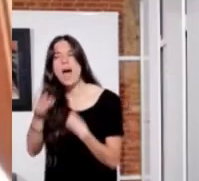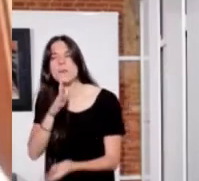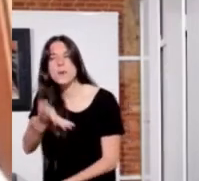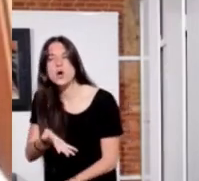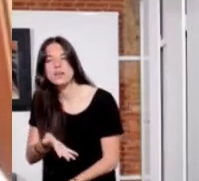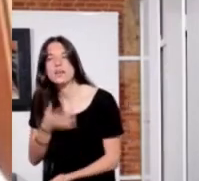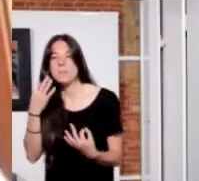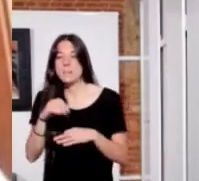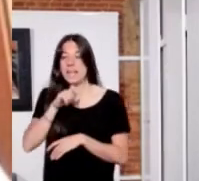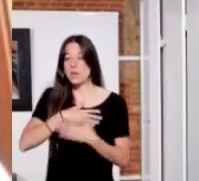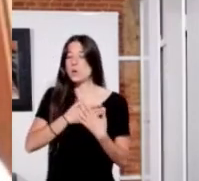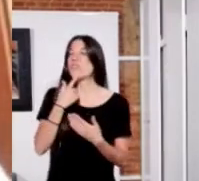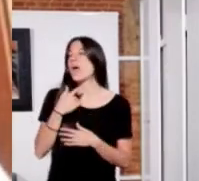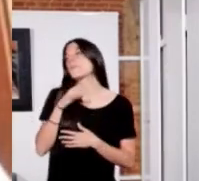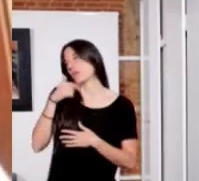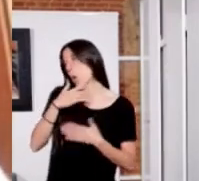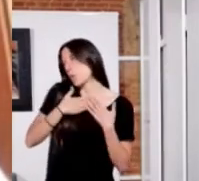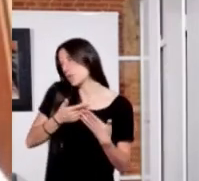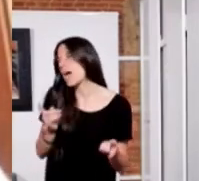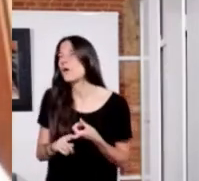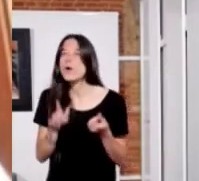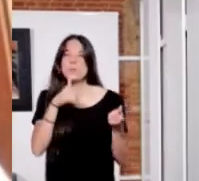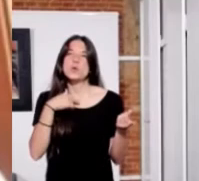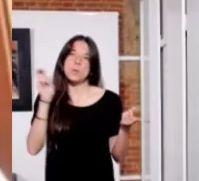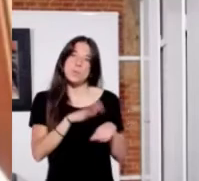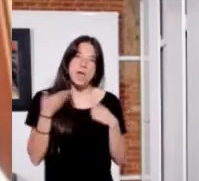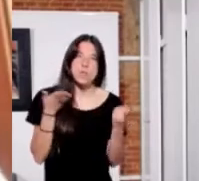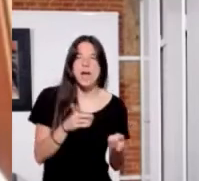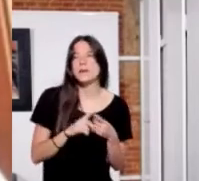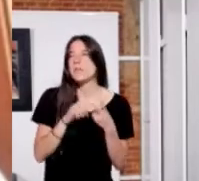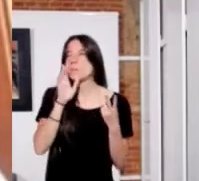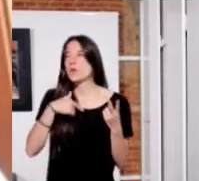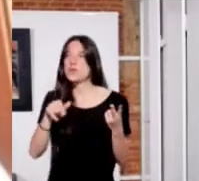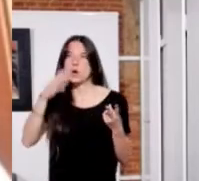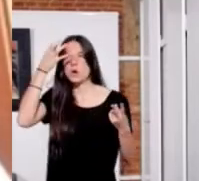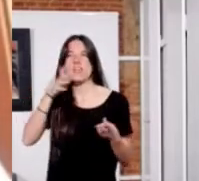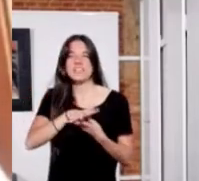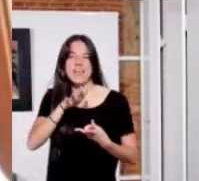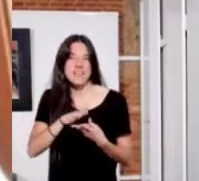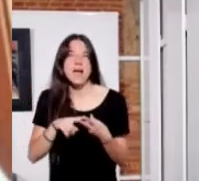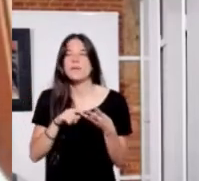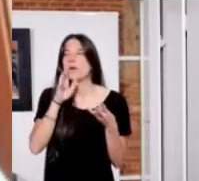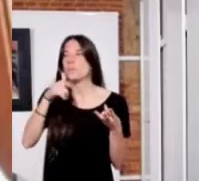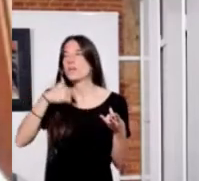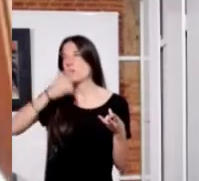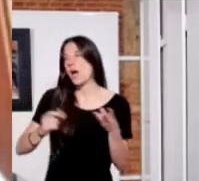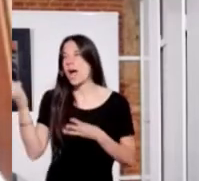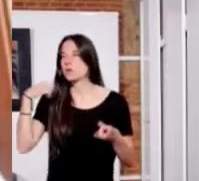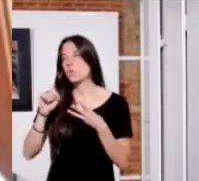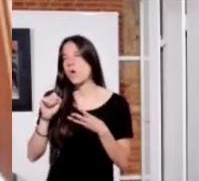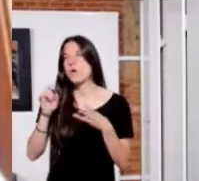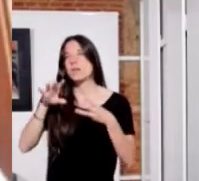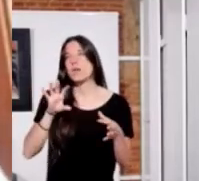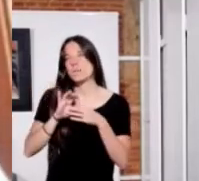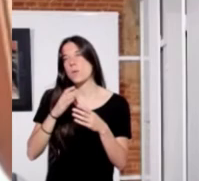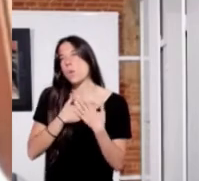porque para eso soy voluntariado, porque yo he venido a esto para ayudar, porque yo tengo la conciencia tranquila, porque yo actúo en coherencia con mi buena